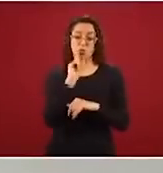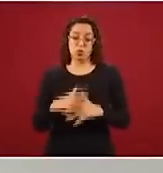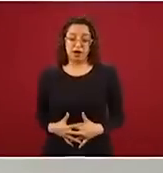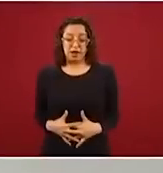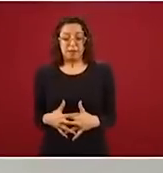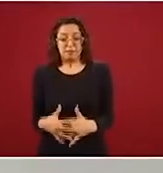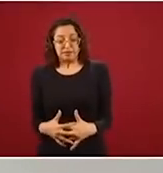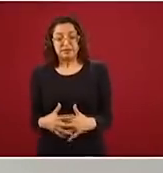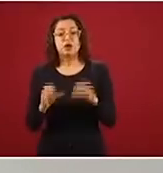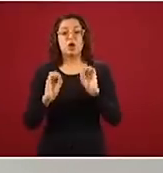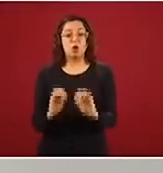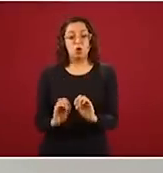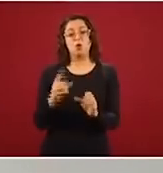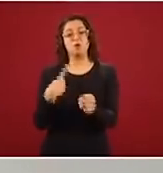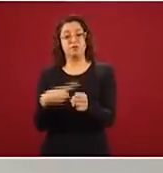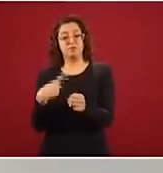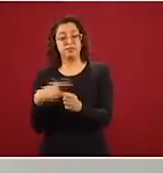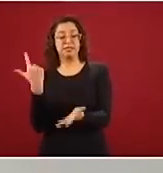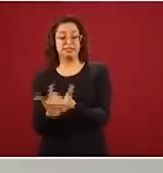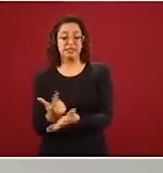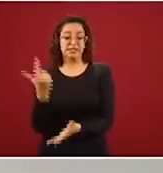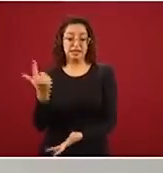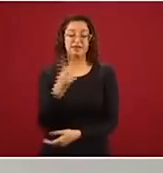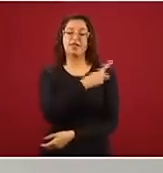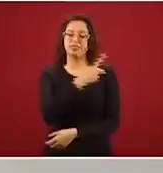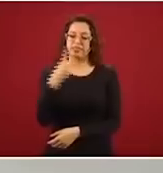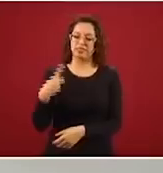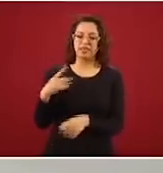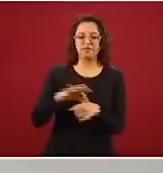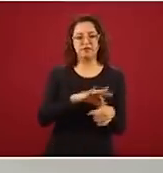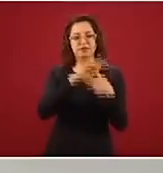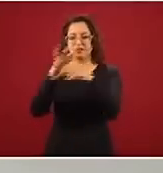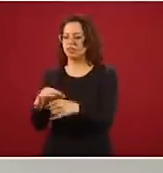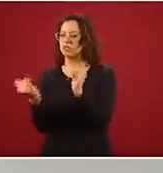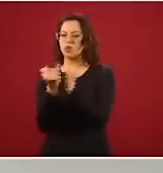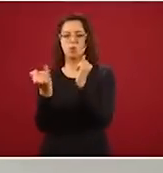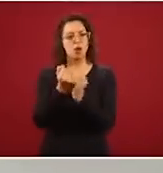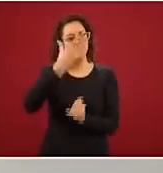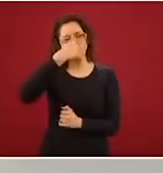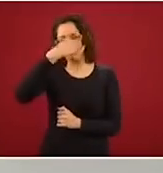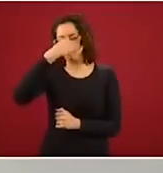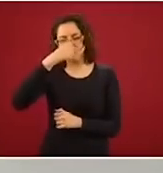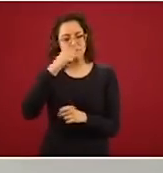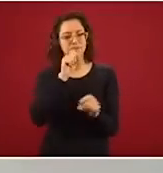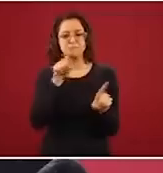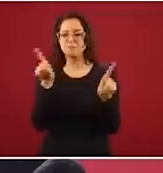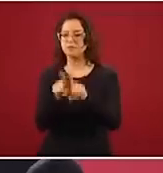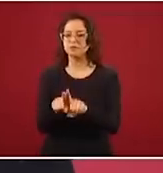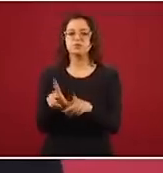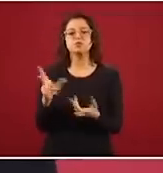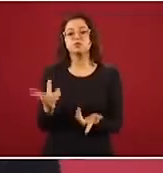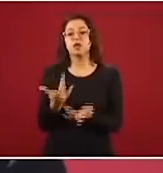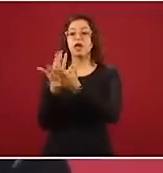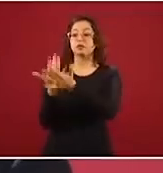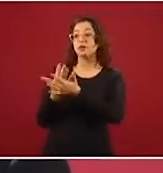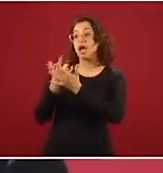mujeres embarazadas o enfermedades crónicas, debe ser tratada como si tuviera influenza. Este es el caso de la influenza. No se necesita